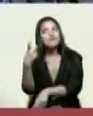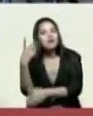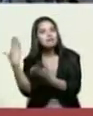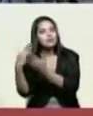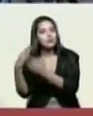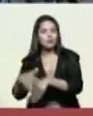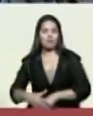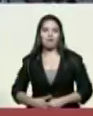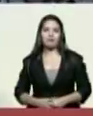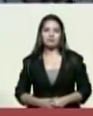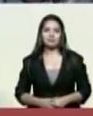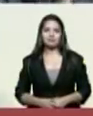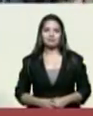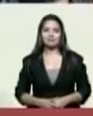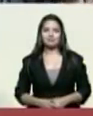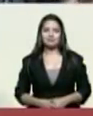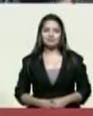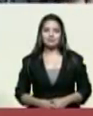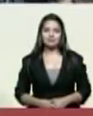estudiar.